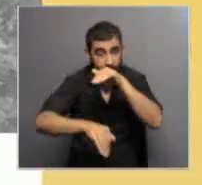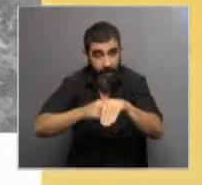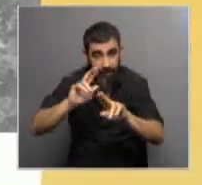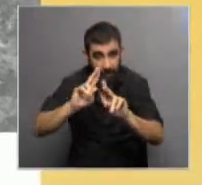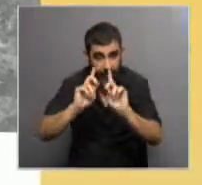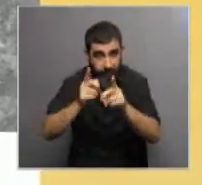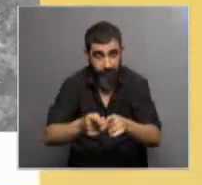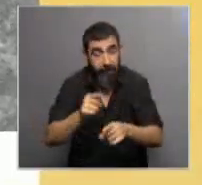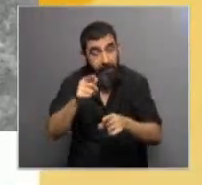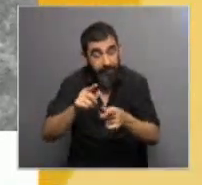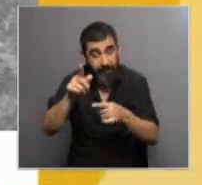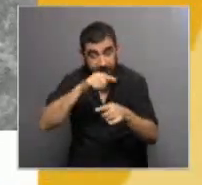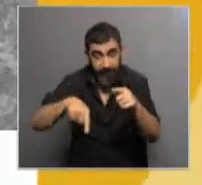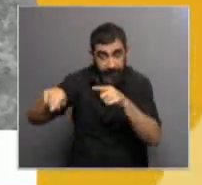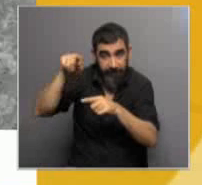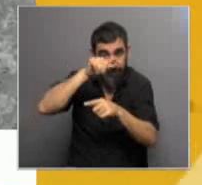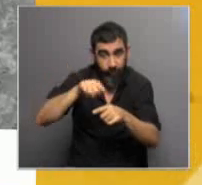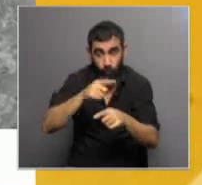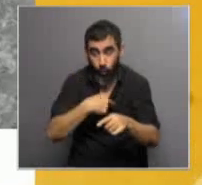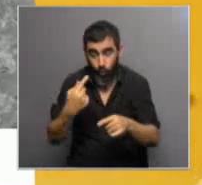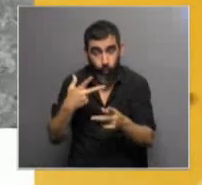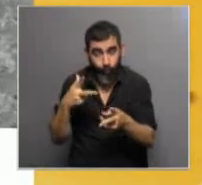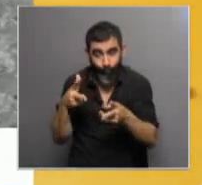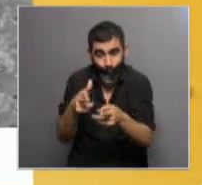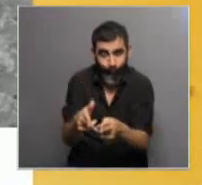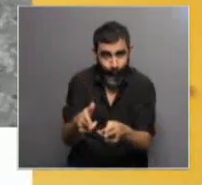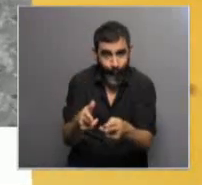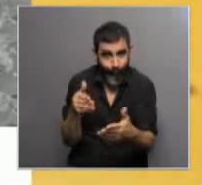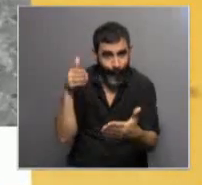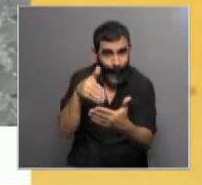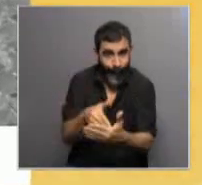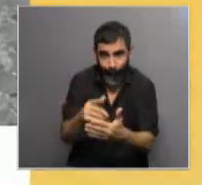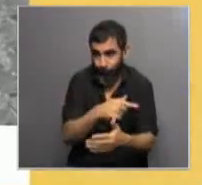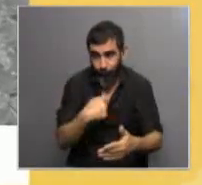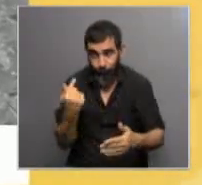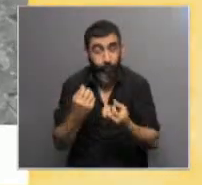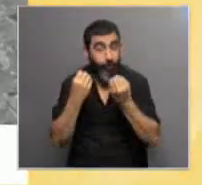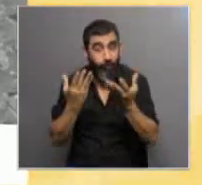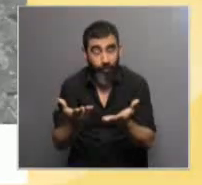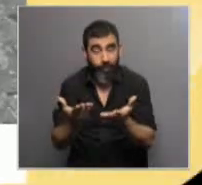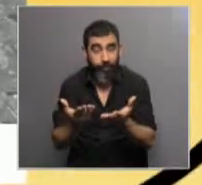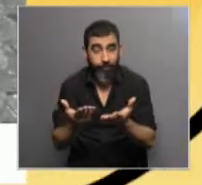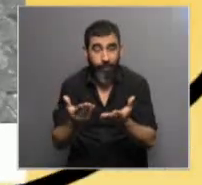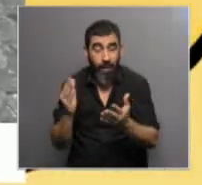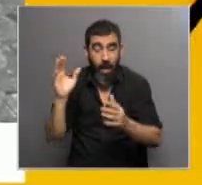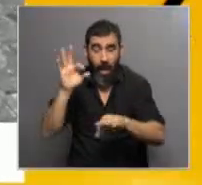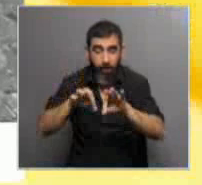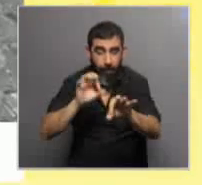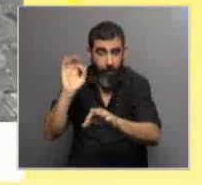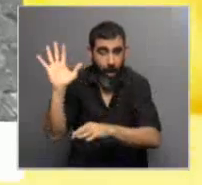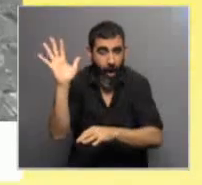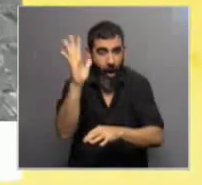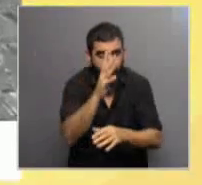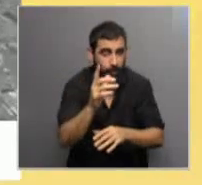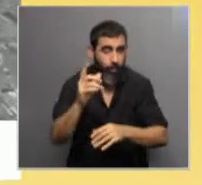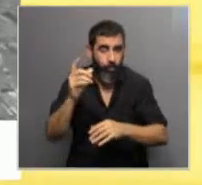este ciclo que hemos interrumpido totalmente porque hemos por estado balizado